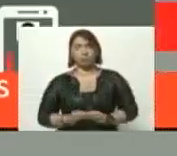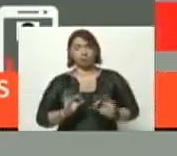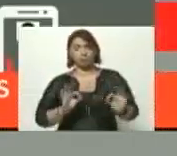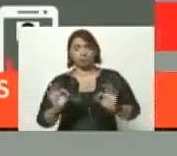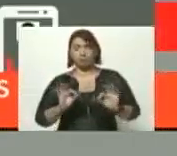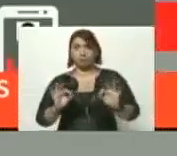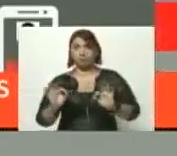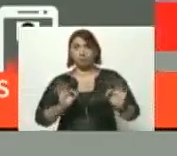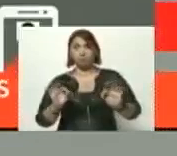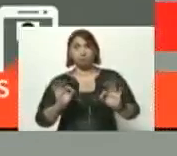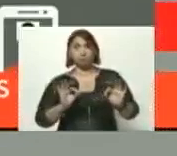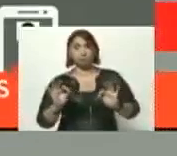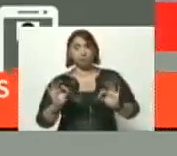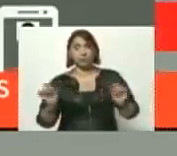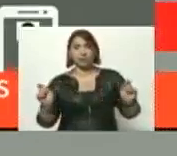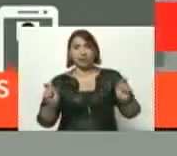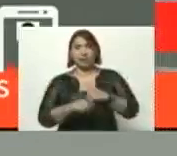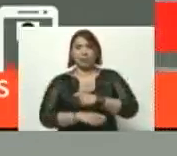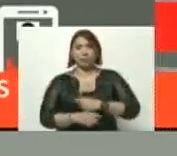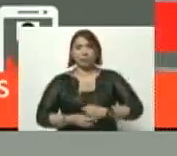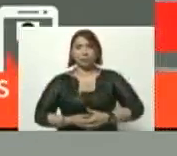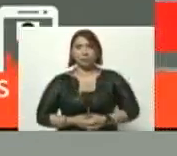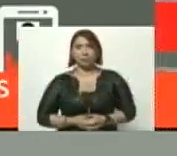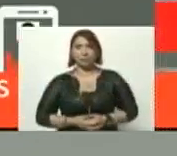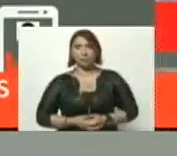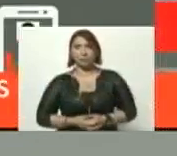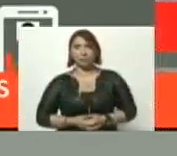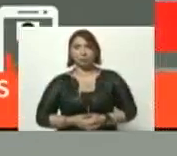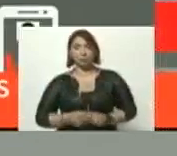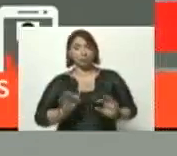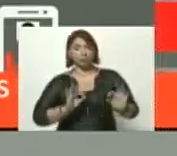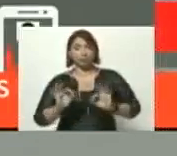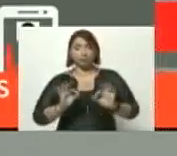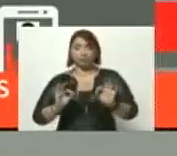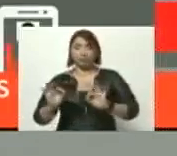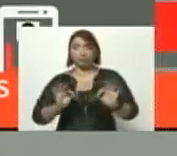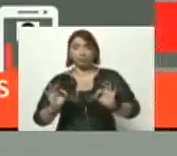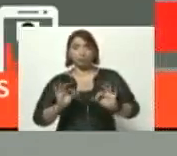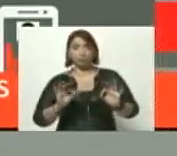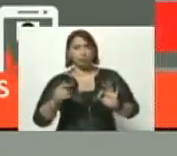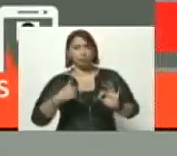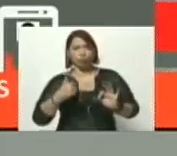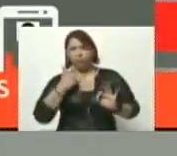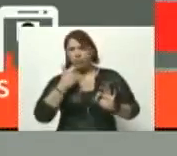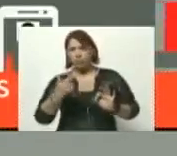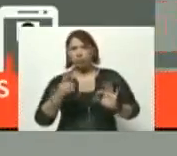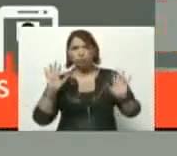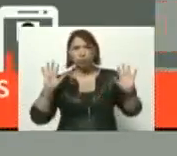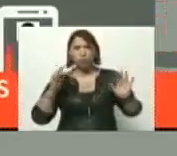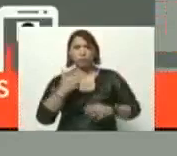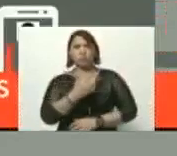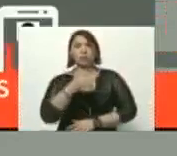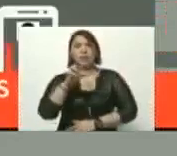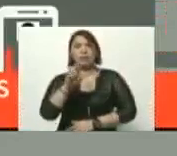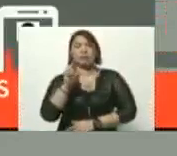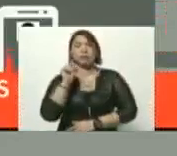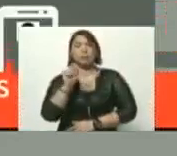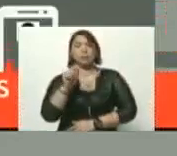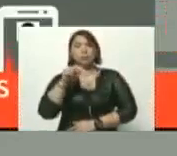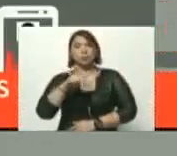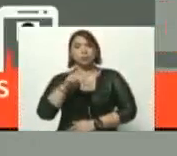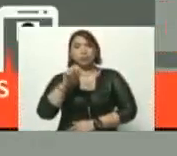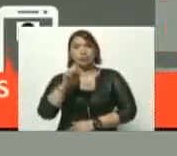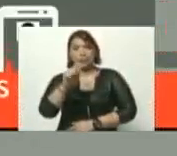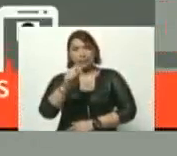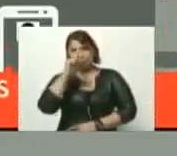preparémonos para los cambios, preparémonos. Yo he planteado las 3R.net, rumbo